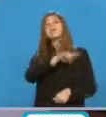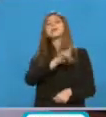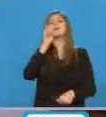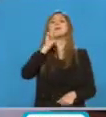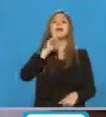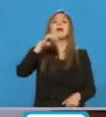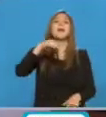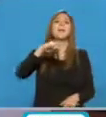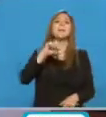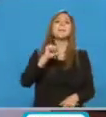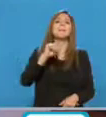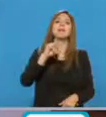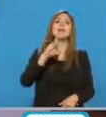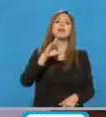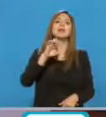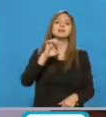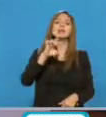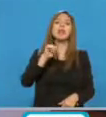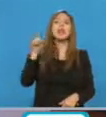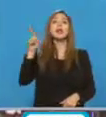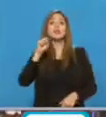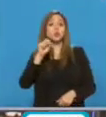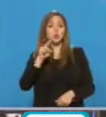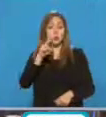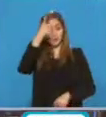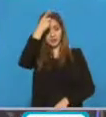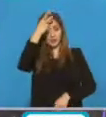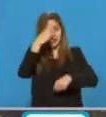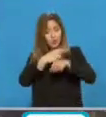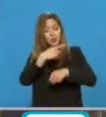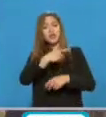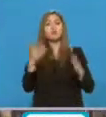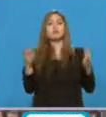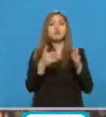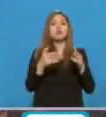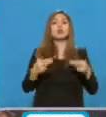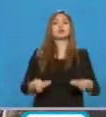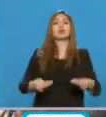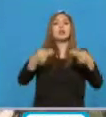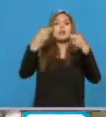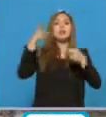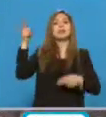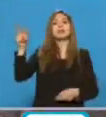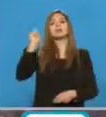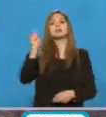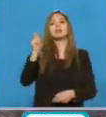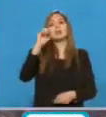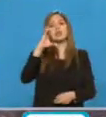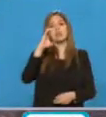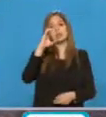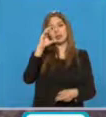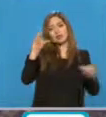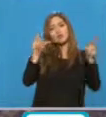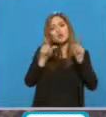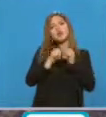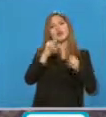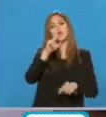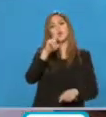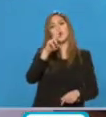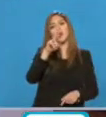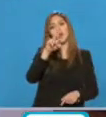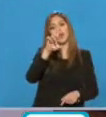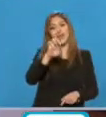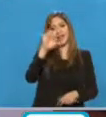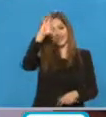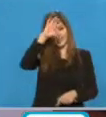Marcela Jiménez López. Ella es subdirectora de Pequeñas Empresas Culturales del Centro Cultural y de Visitantes El Roulé. Bienvenida.